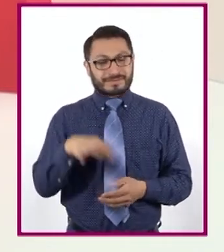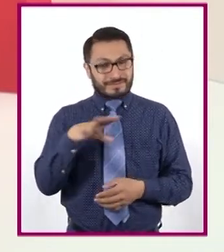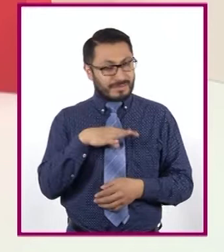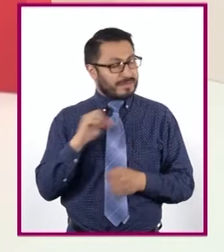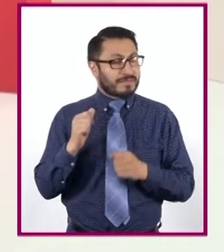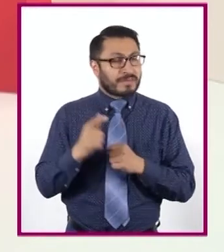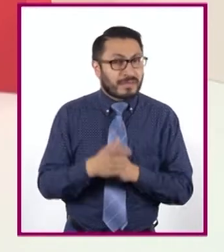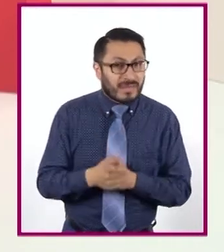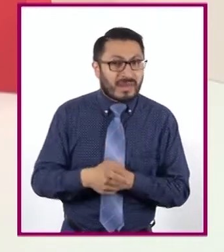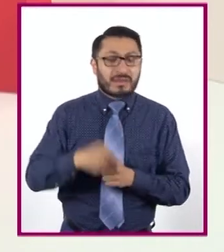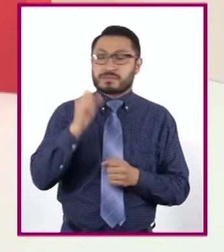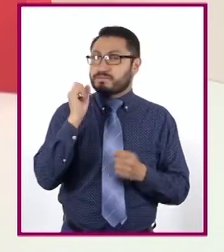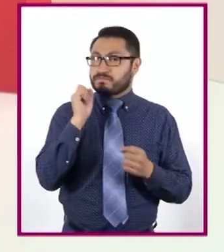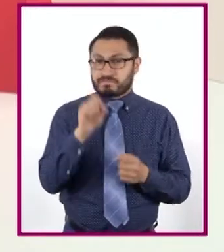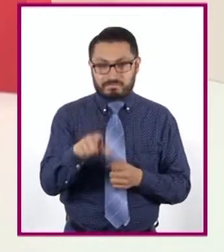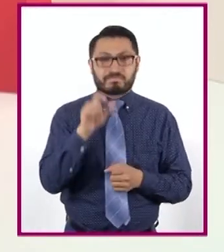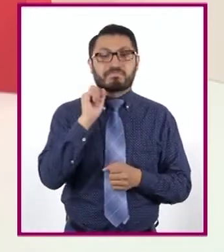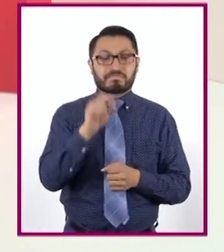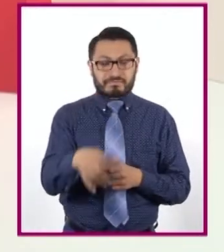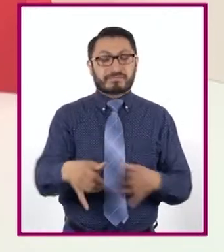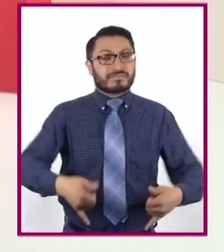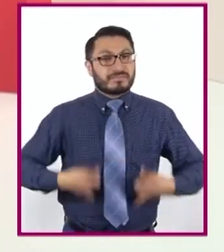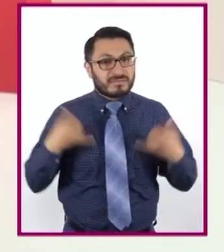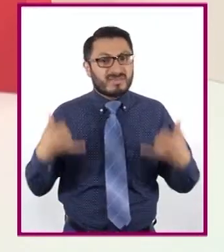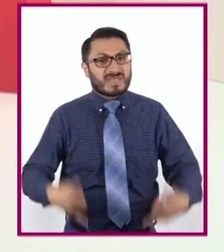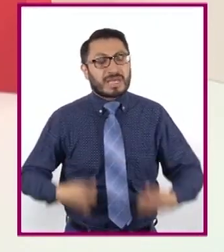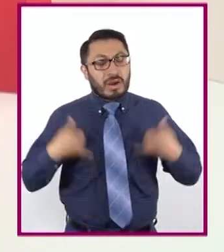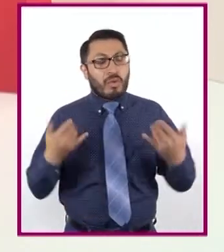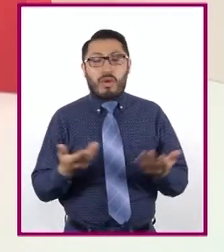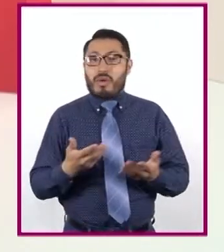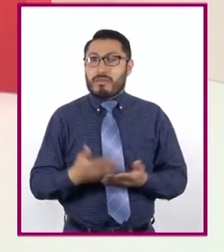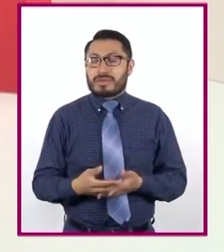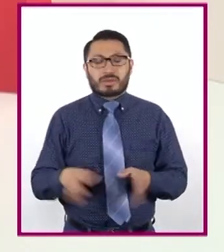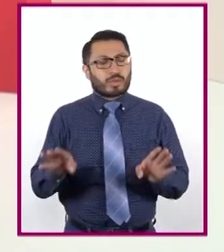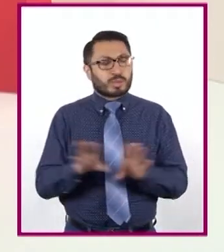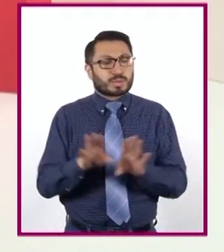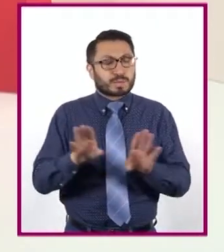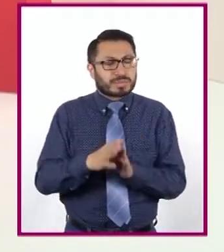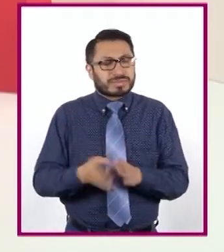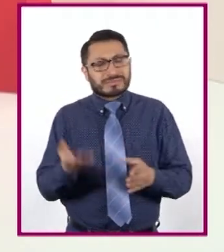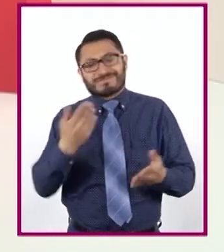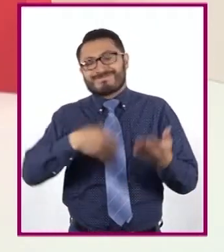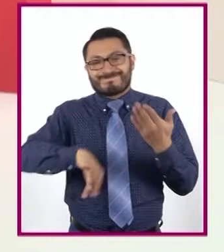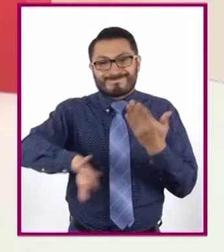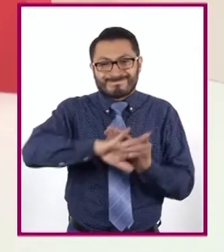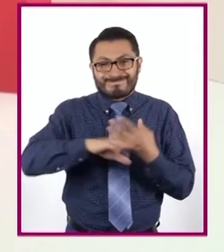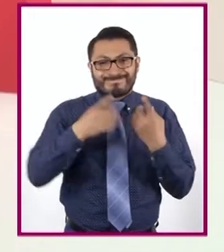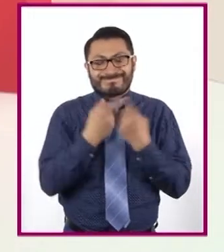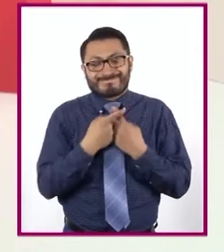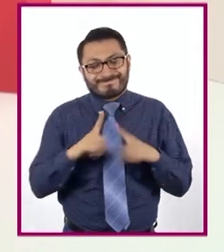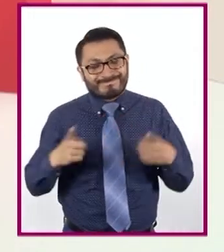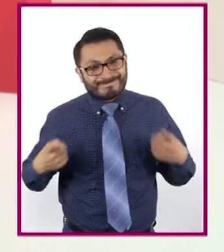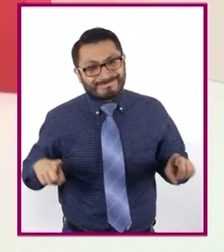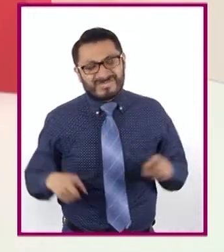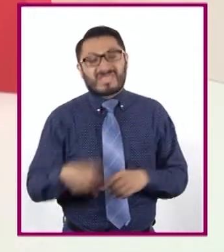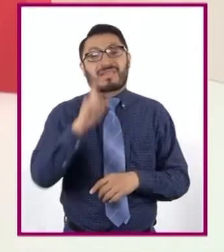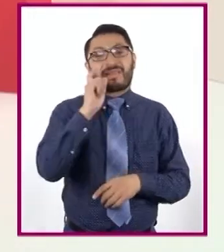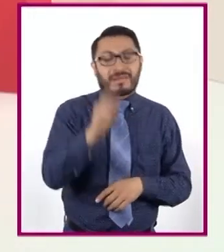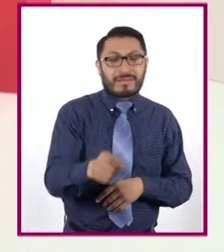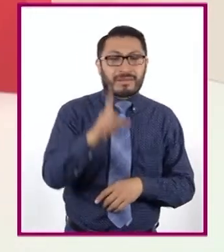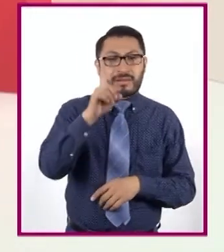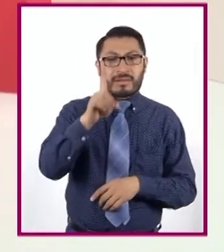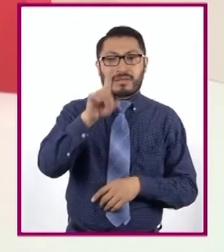fenómeno que también ha generado que jóvenes y adolescentes vean afectado su desarrollo integral. Se trata de la